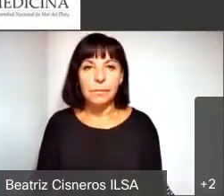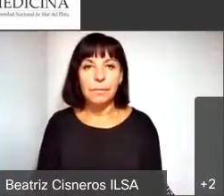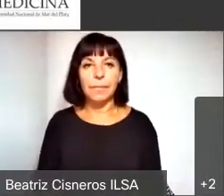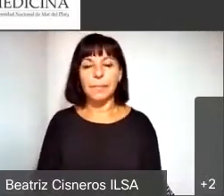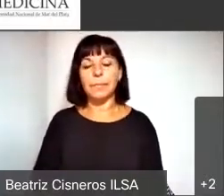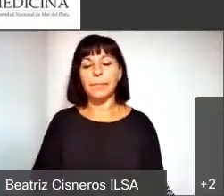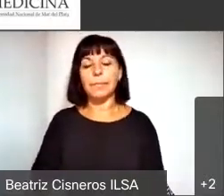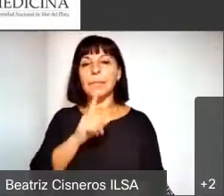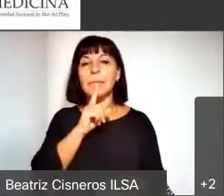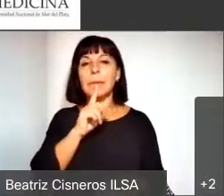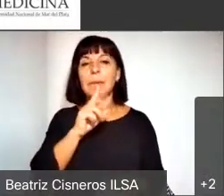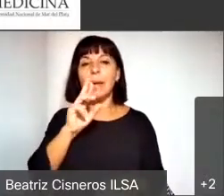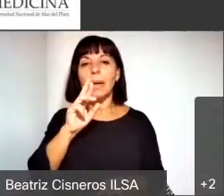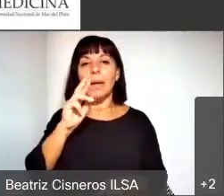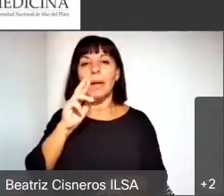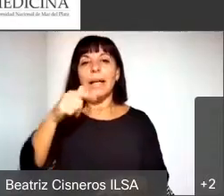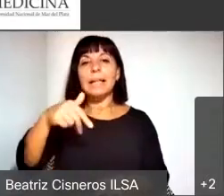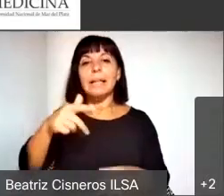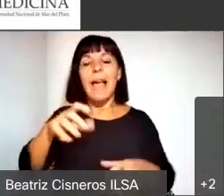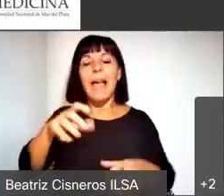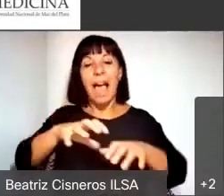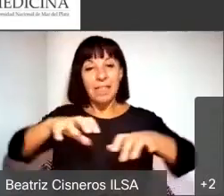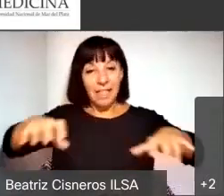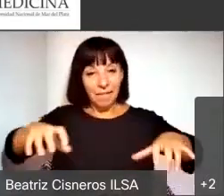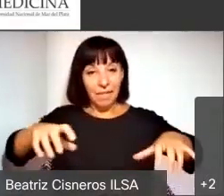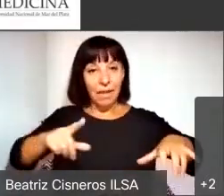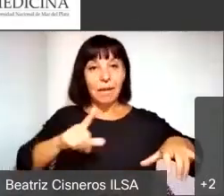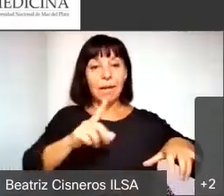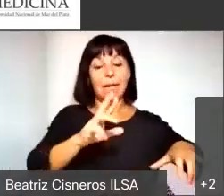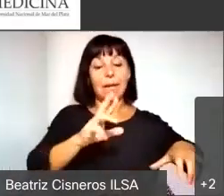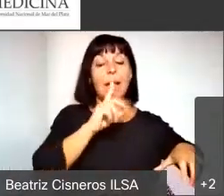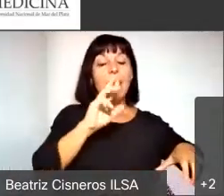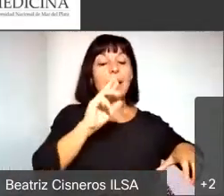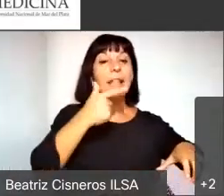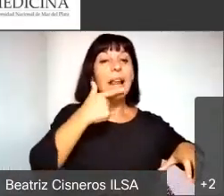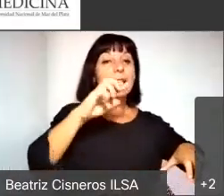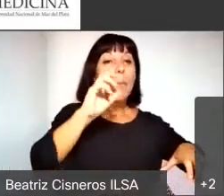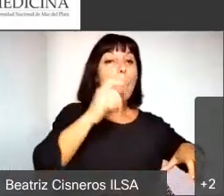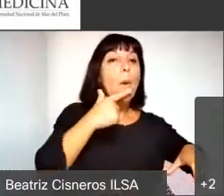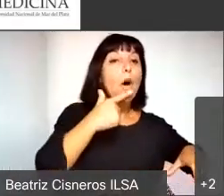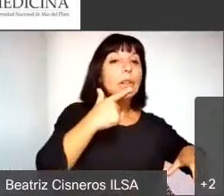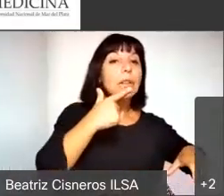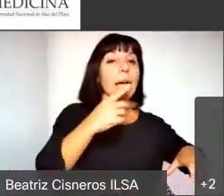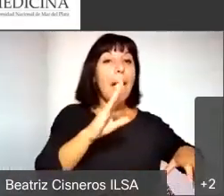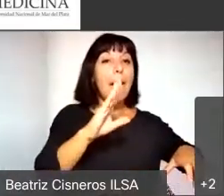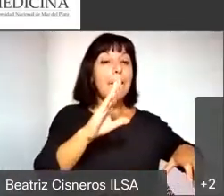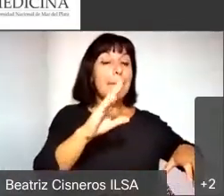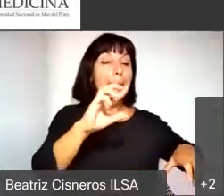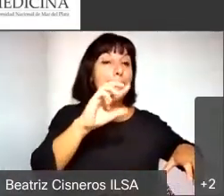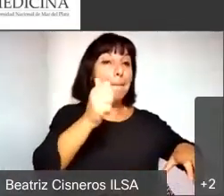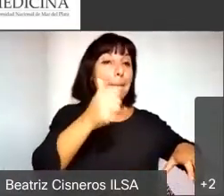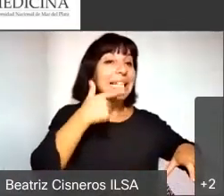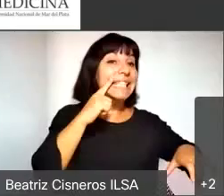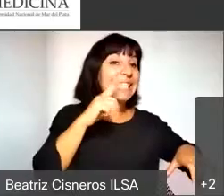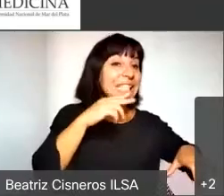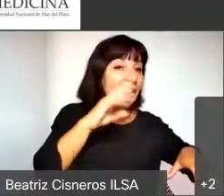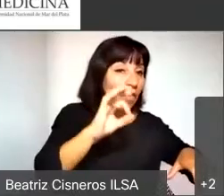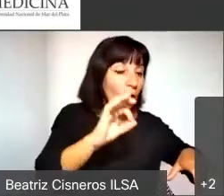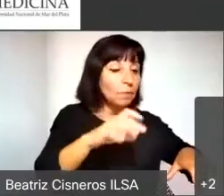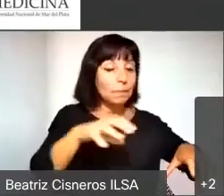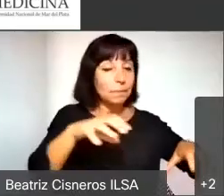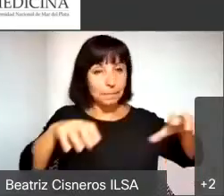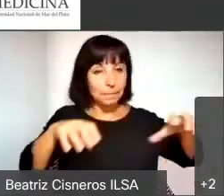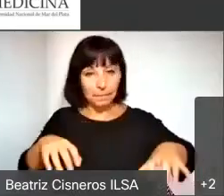Y vamos a dividir este tipo de tránsito de sustancias en dos tipos de transporte en primera